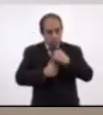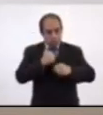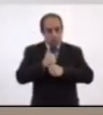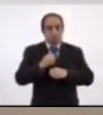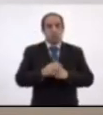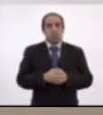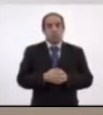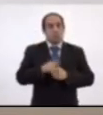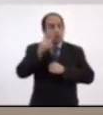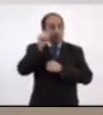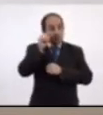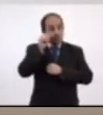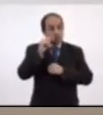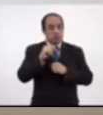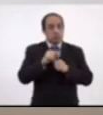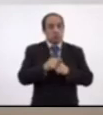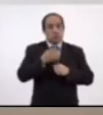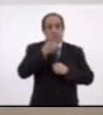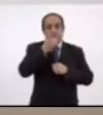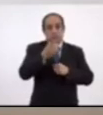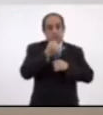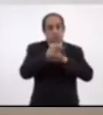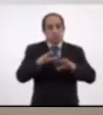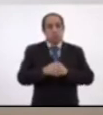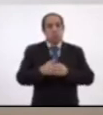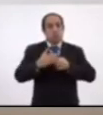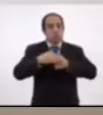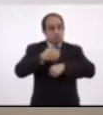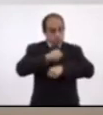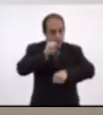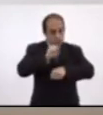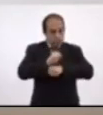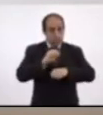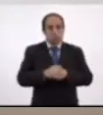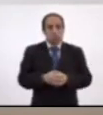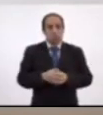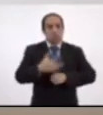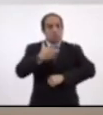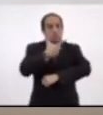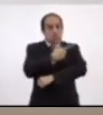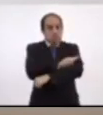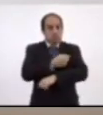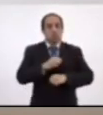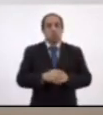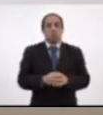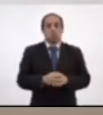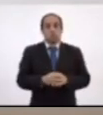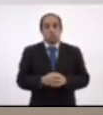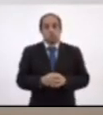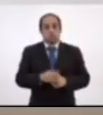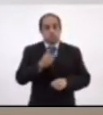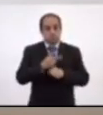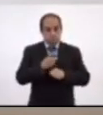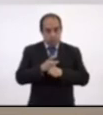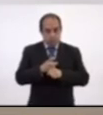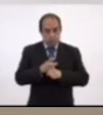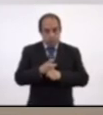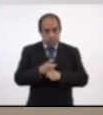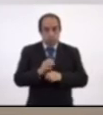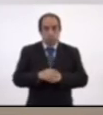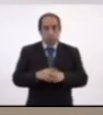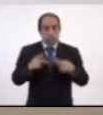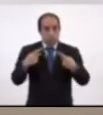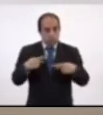años, y mañana ya daremos la información porque la próxima semana se vacunan la segunda dosis